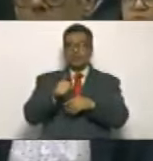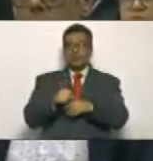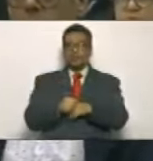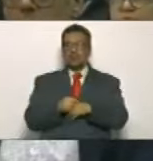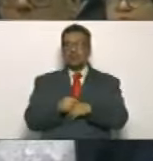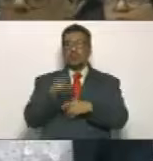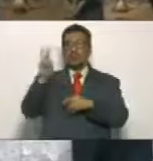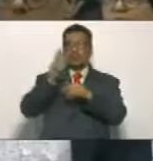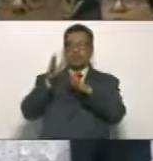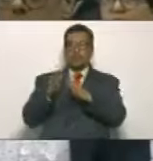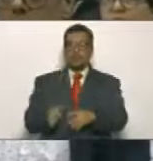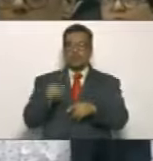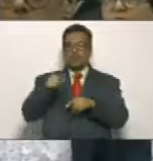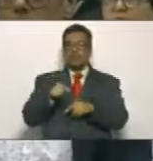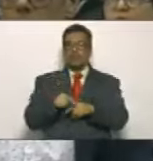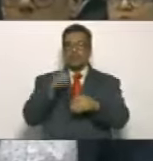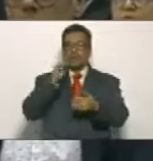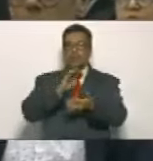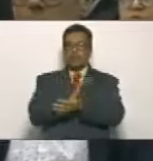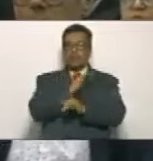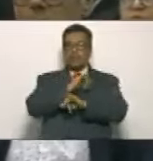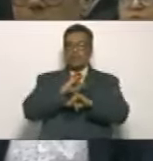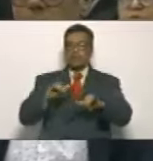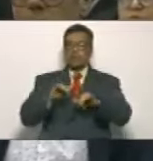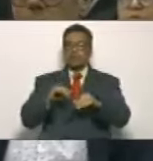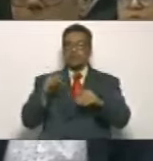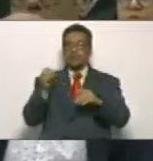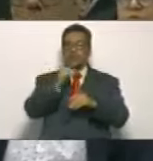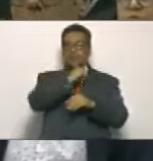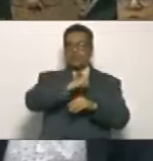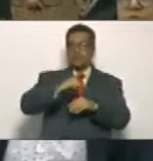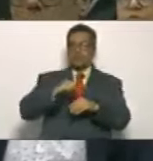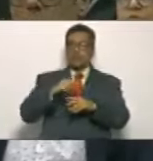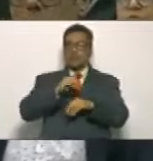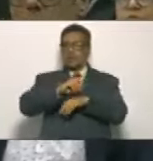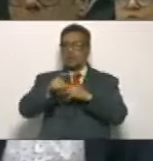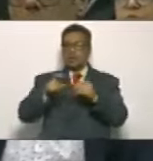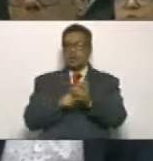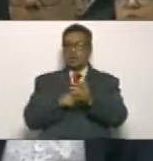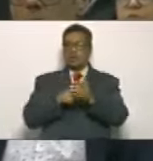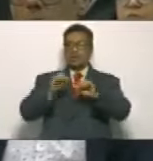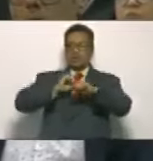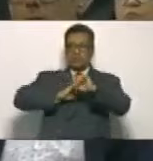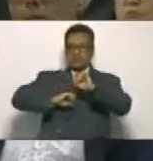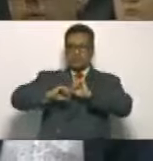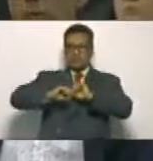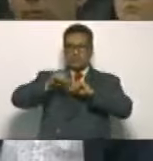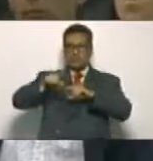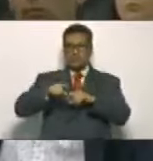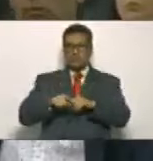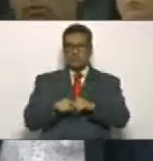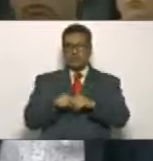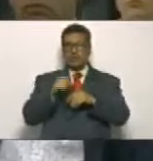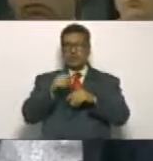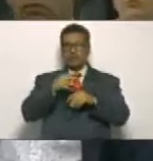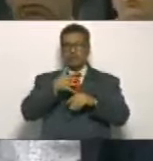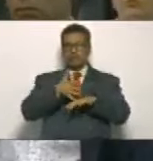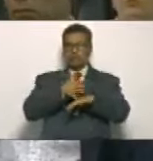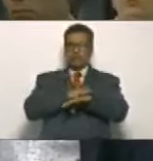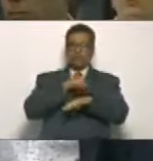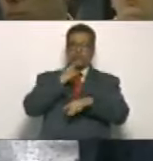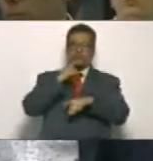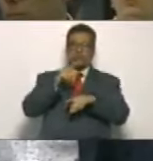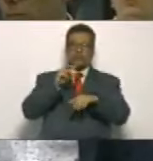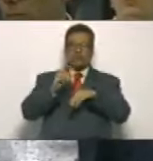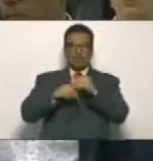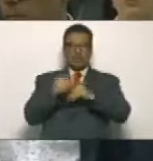de los venezolanos para que se acabe semejante masacre. Comparto plenamente el rechazo a los horrores allí cometidos, pero